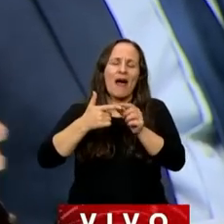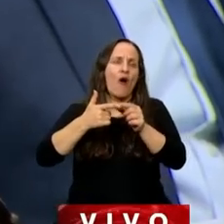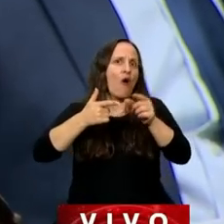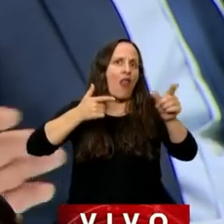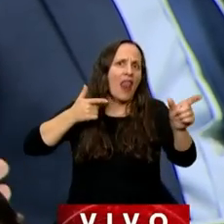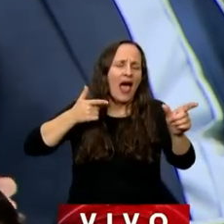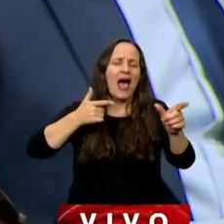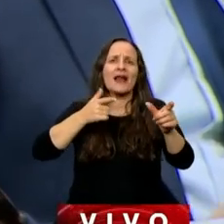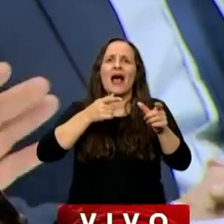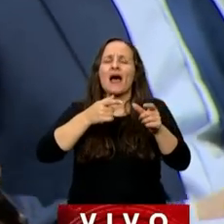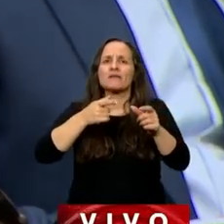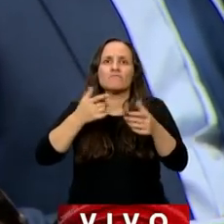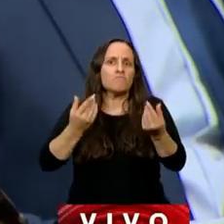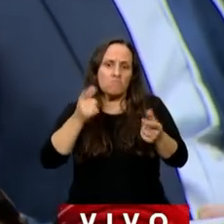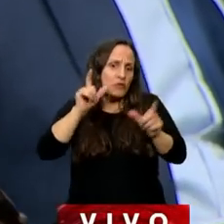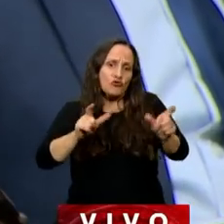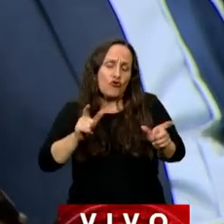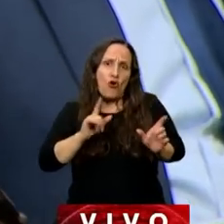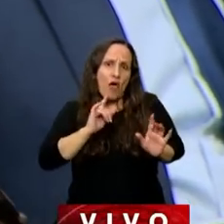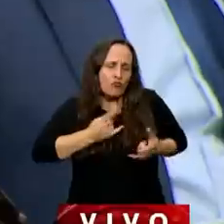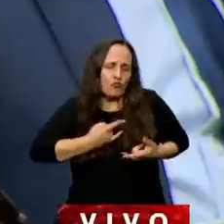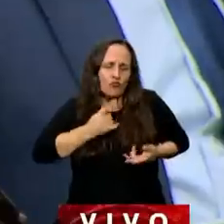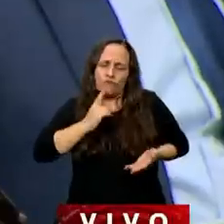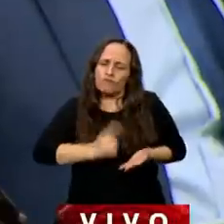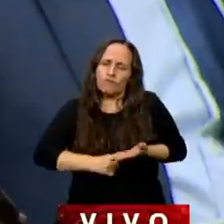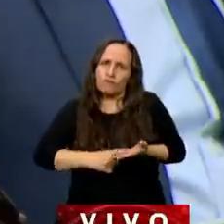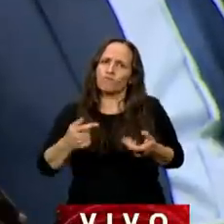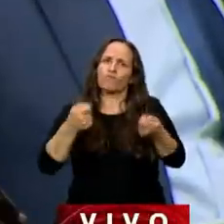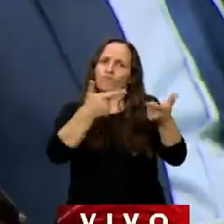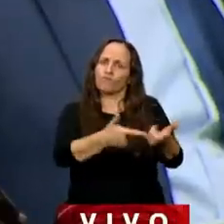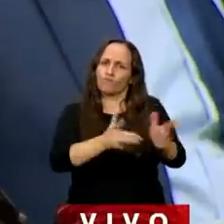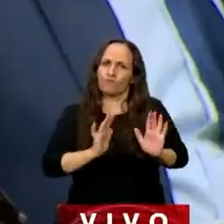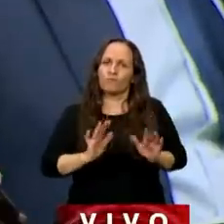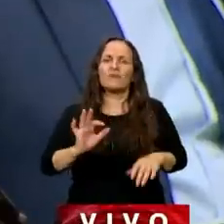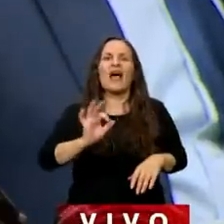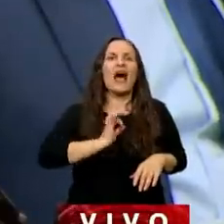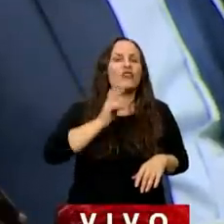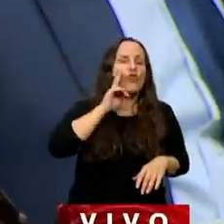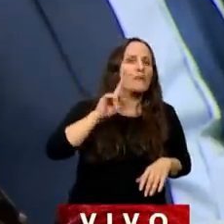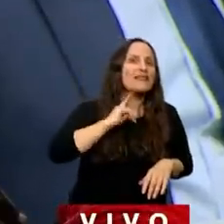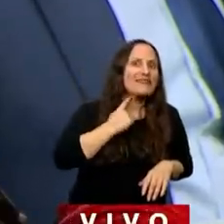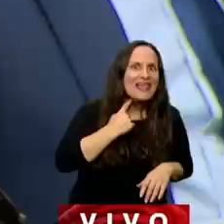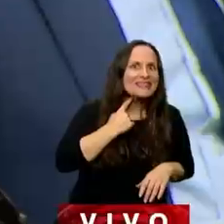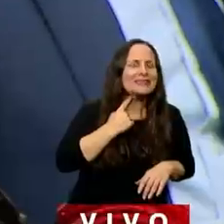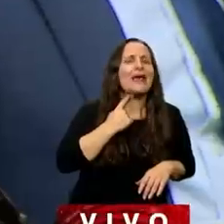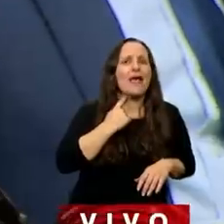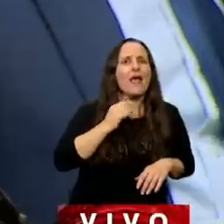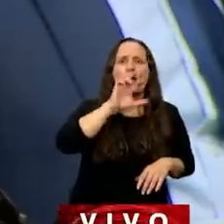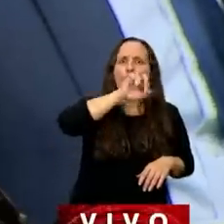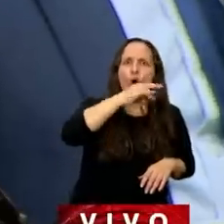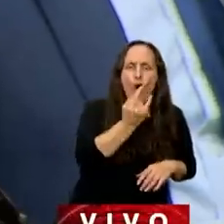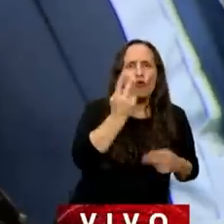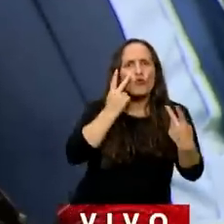por entrega voluntaria a la ciudadanía. Este programa en el año 2013 mereció reconocimiento de las Naciones